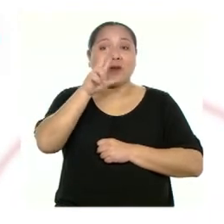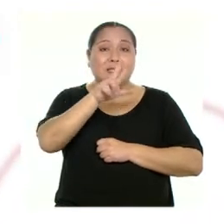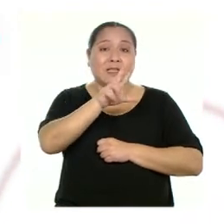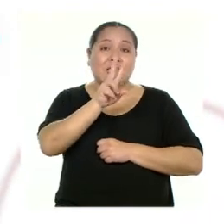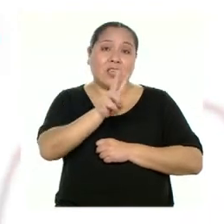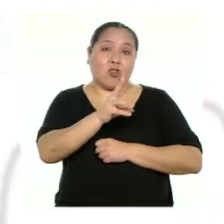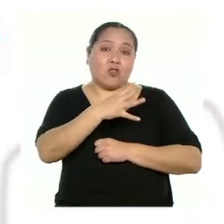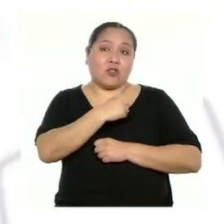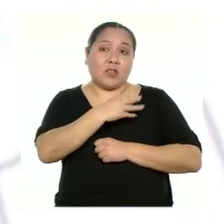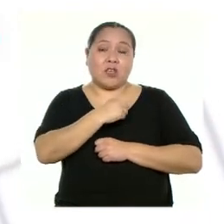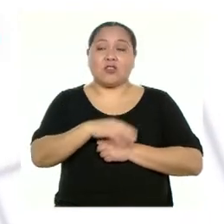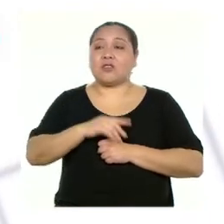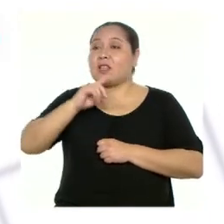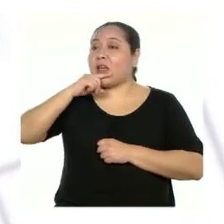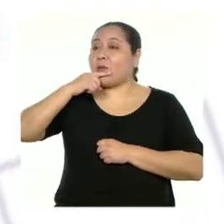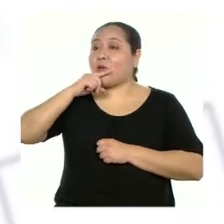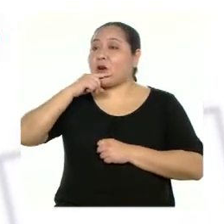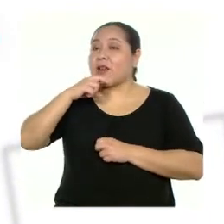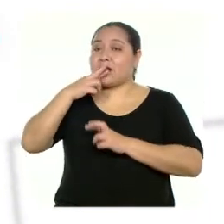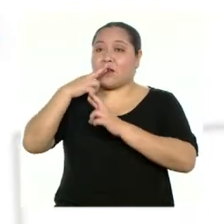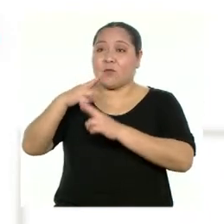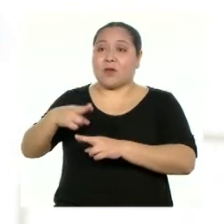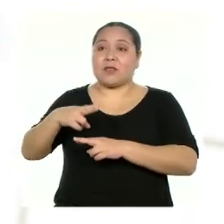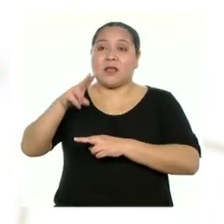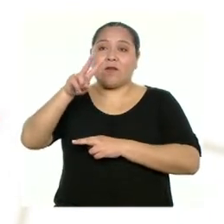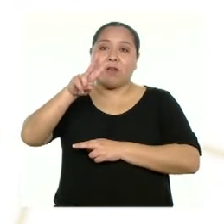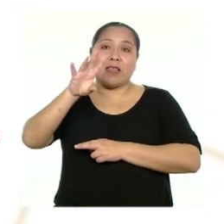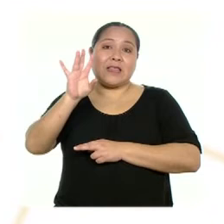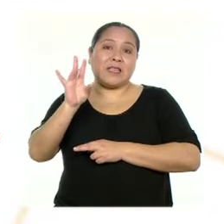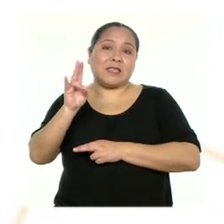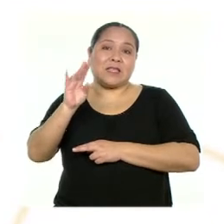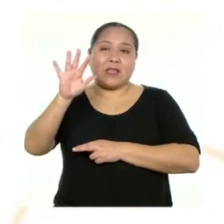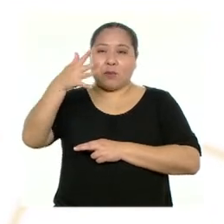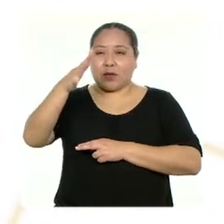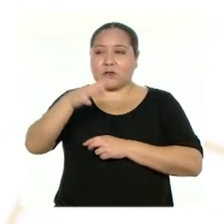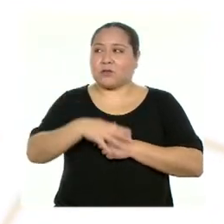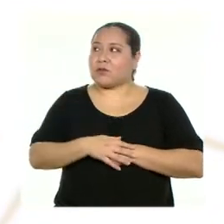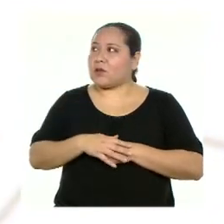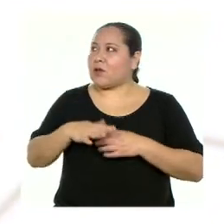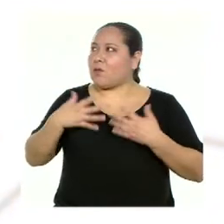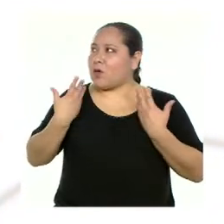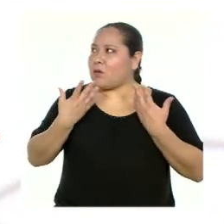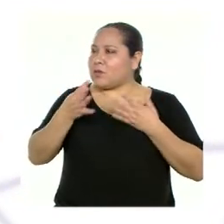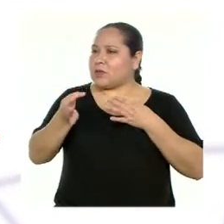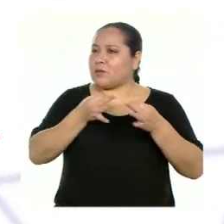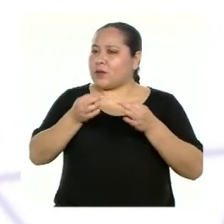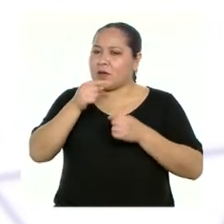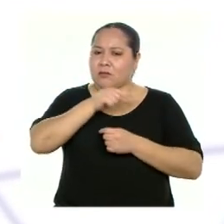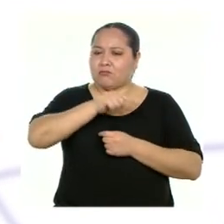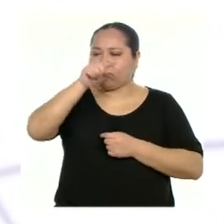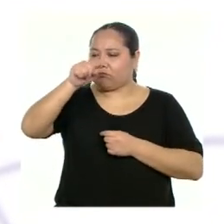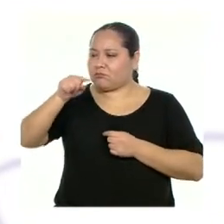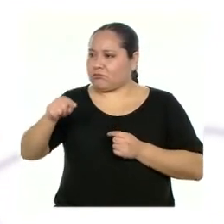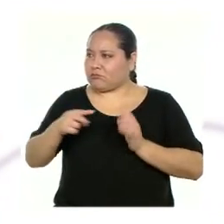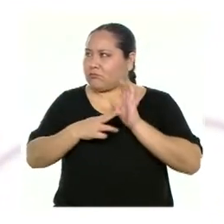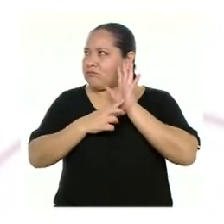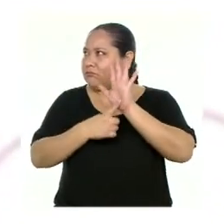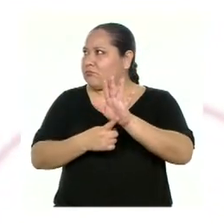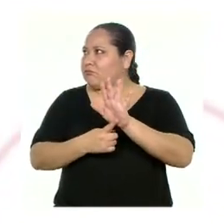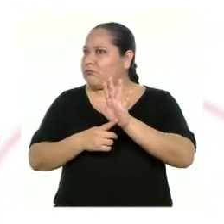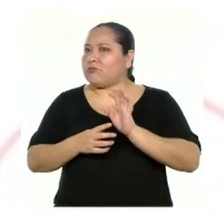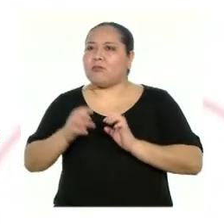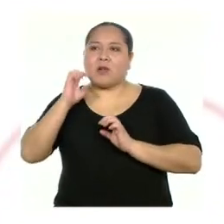años y el femenino 27 aproximadamente. ¿Y podemos describir la muestra con los tres valores? Por